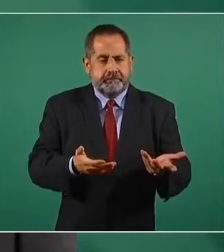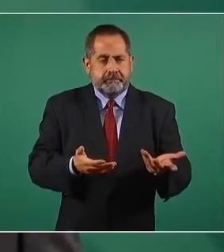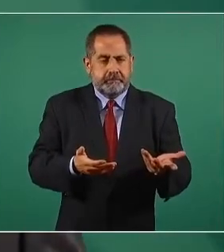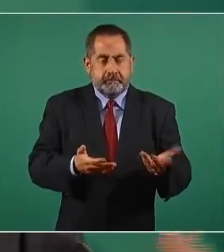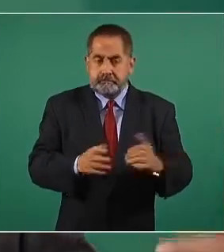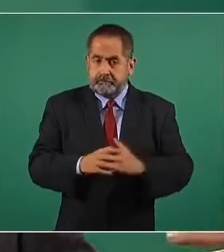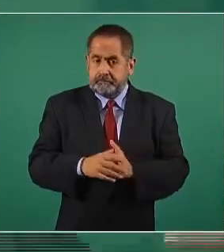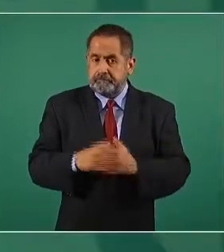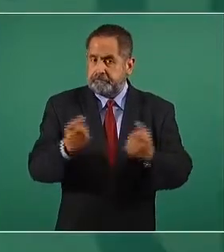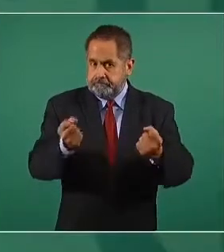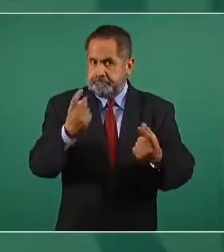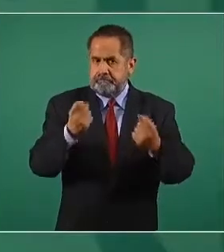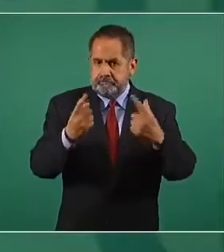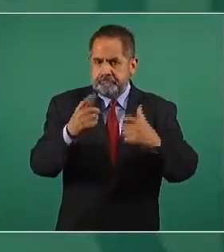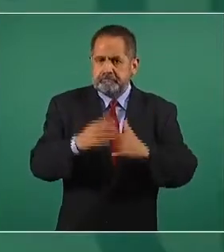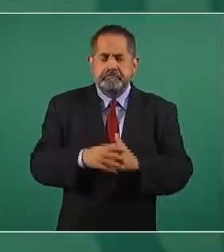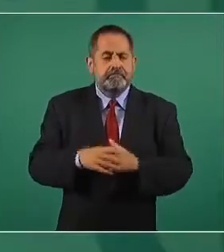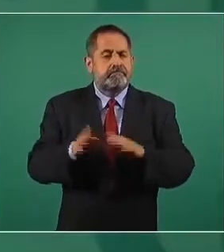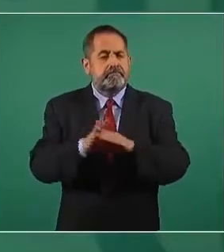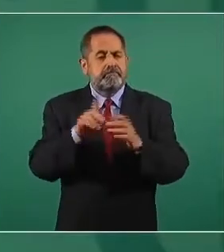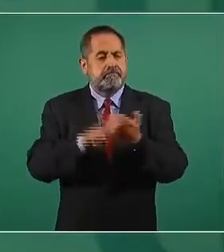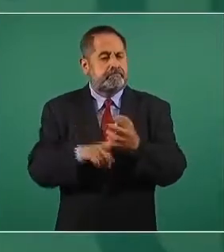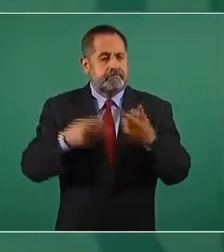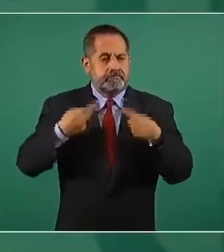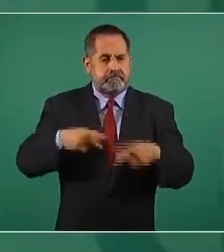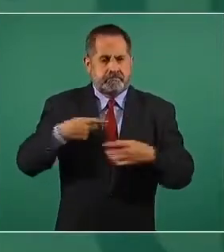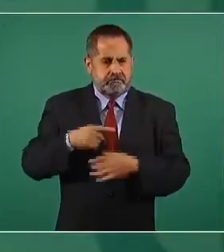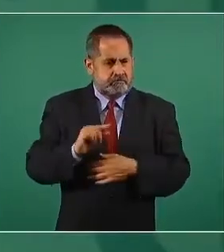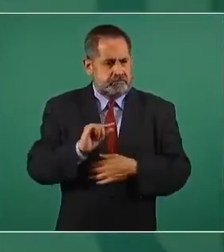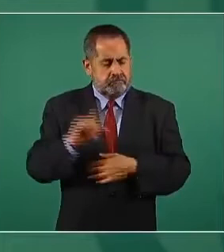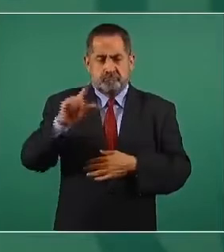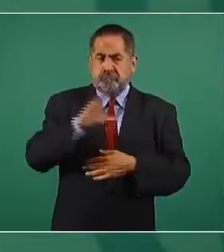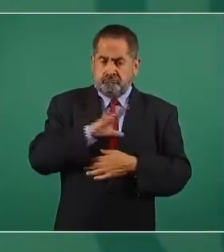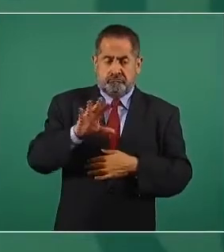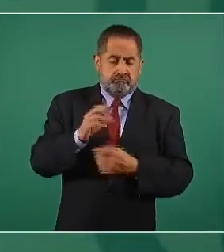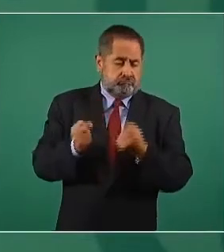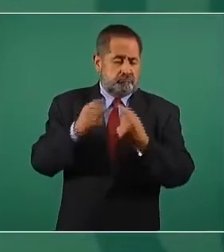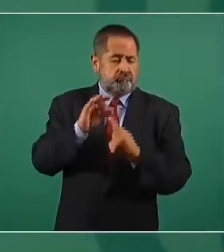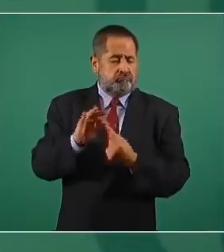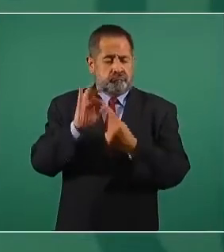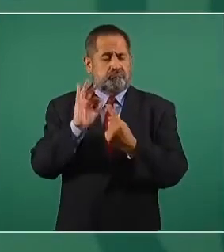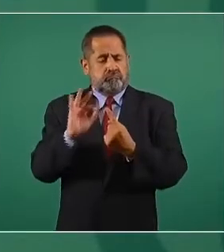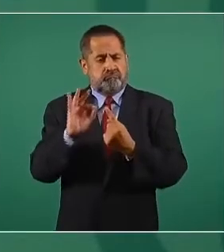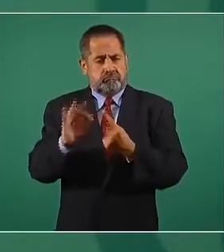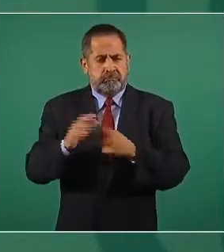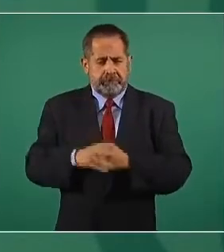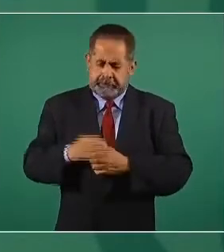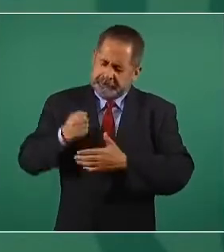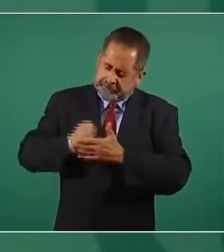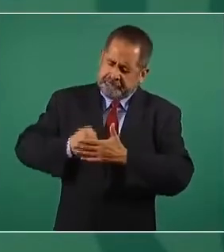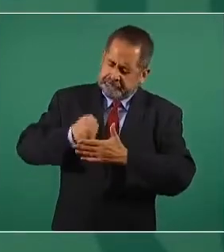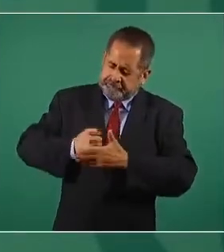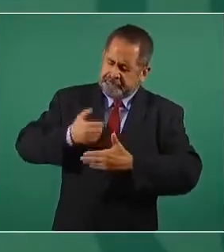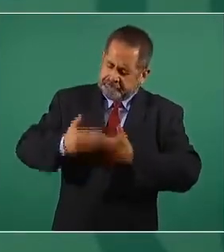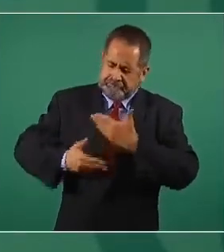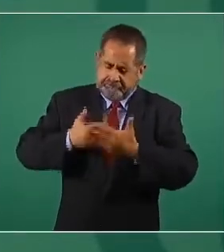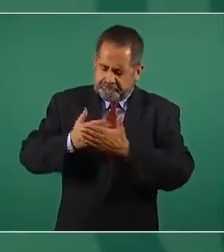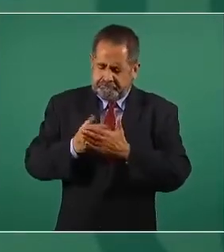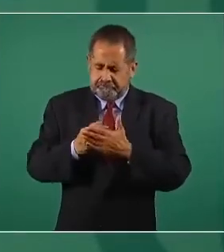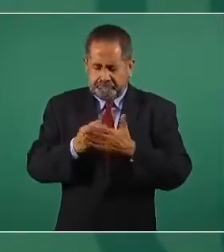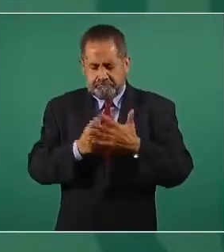Hay veces que se trata de gente excepcional que viene luchando durante todo el